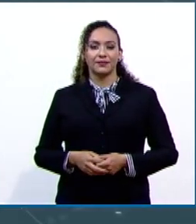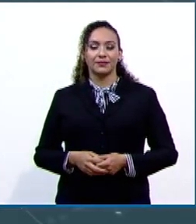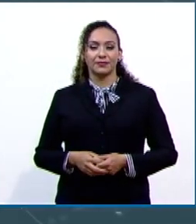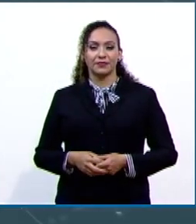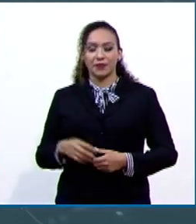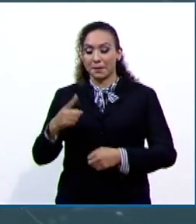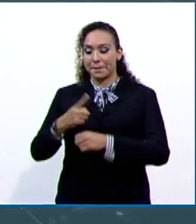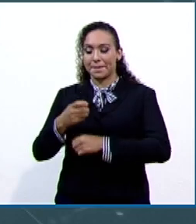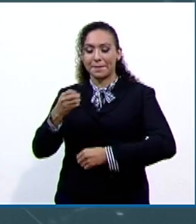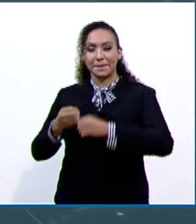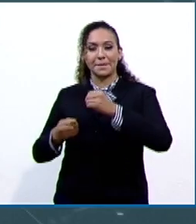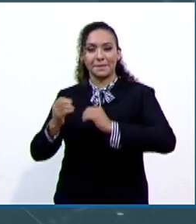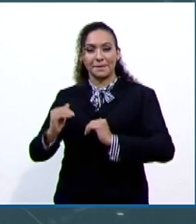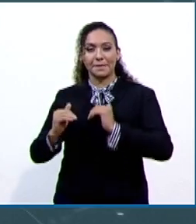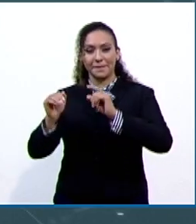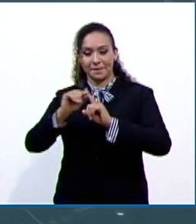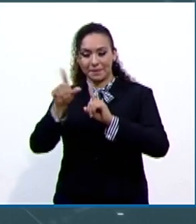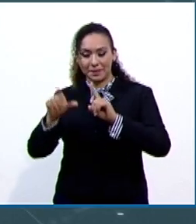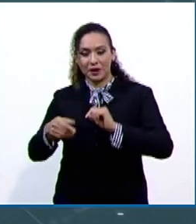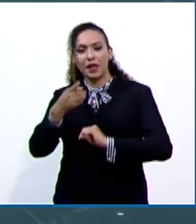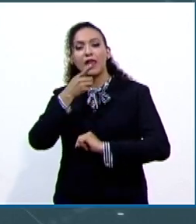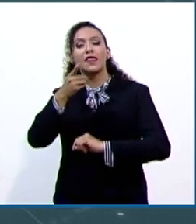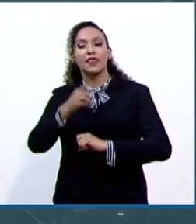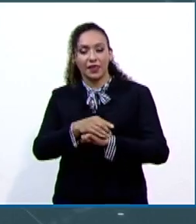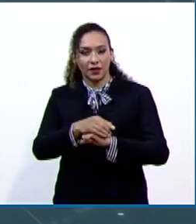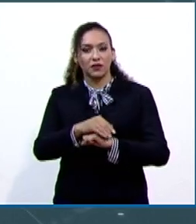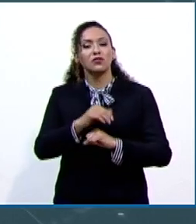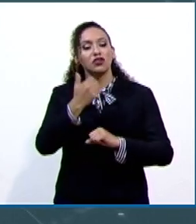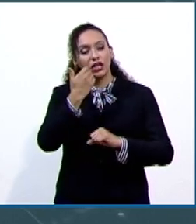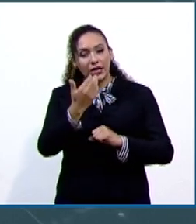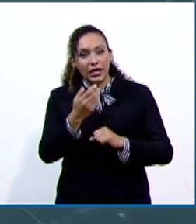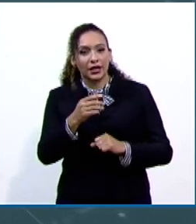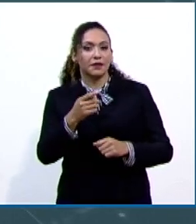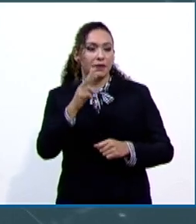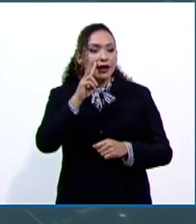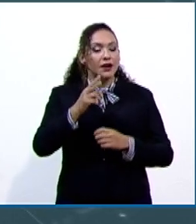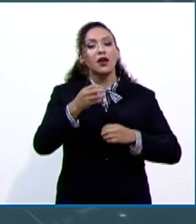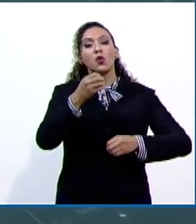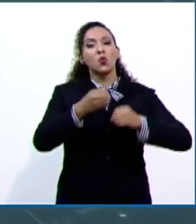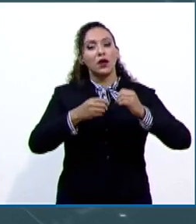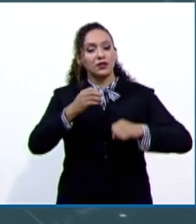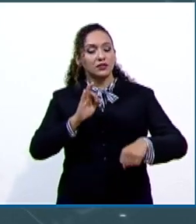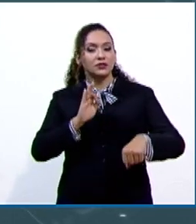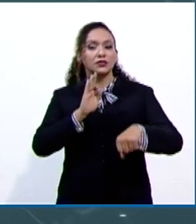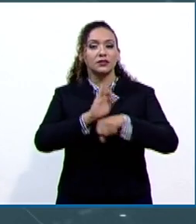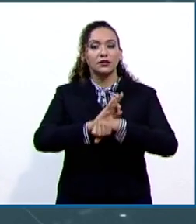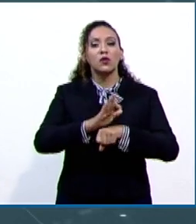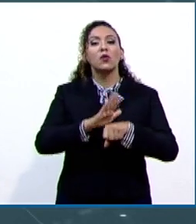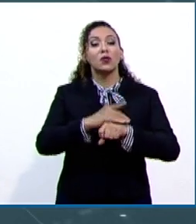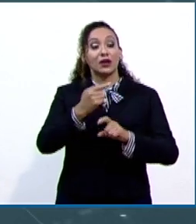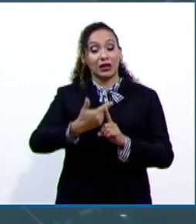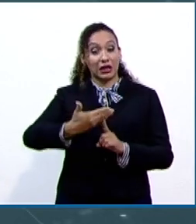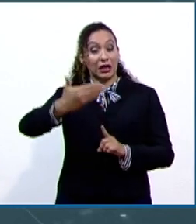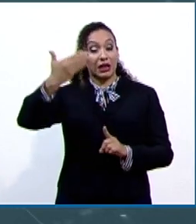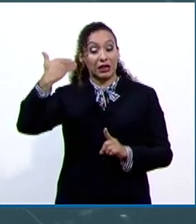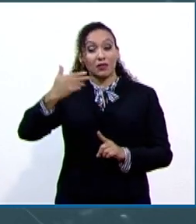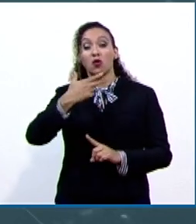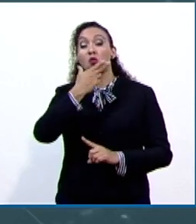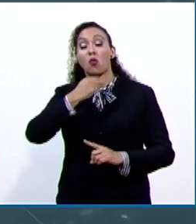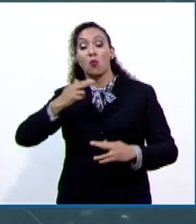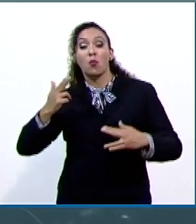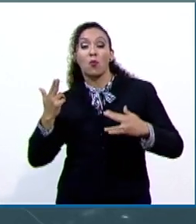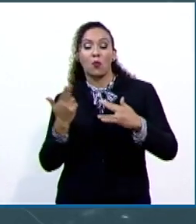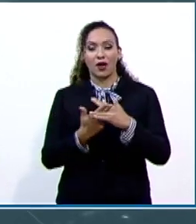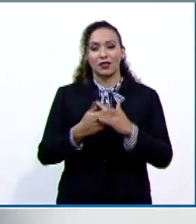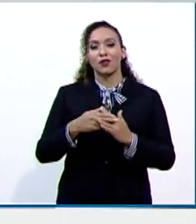La primera sala de la Corte ordenó reponer el procedimiento en el juicio de amparo que se concedió al homicida de Luis Donaldo